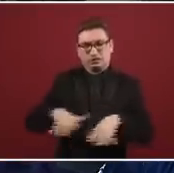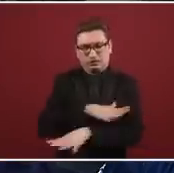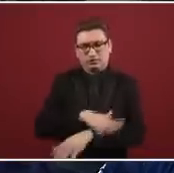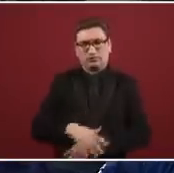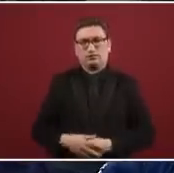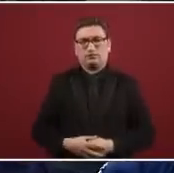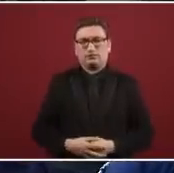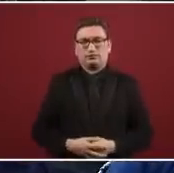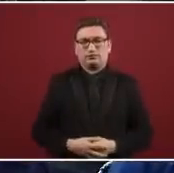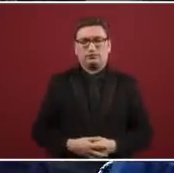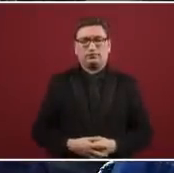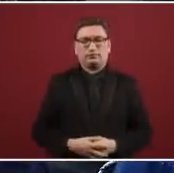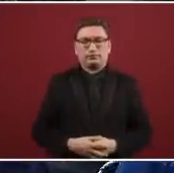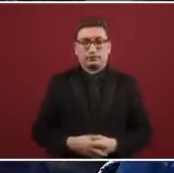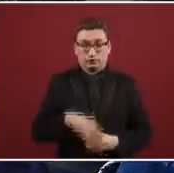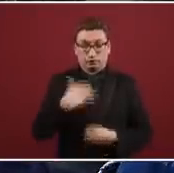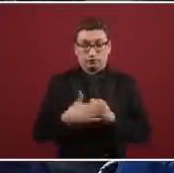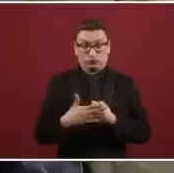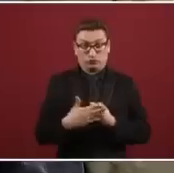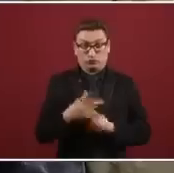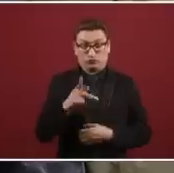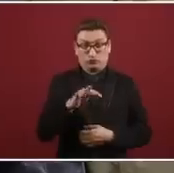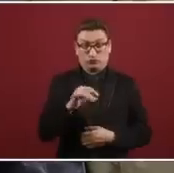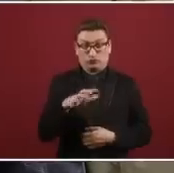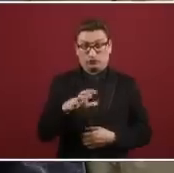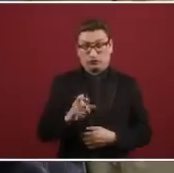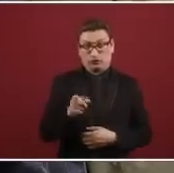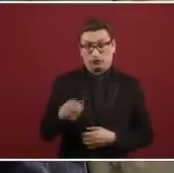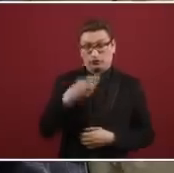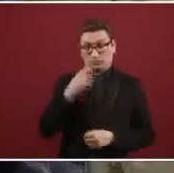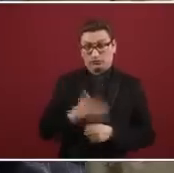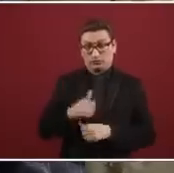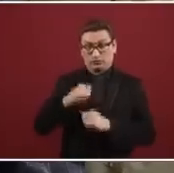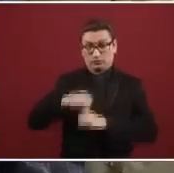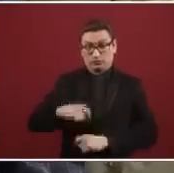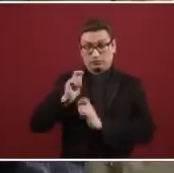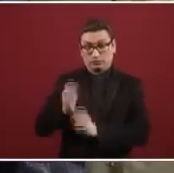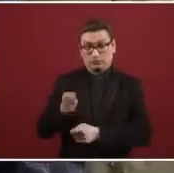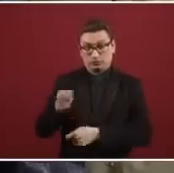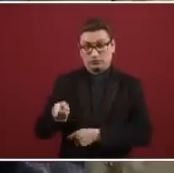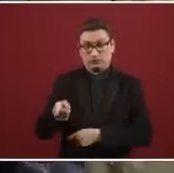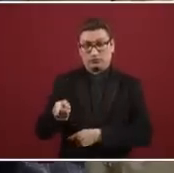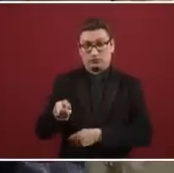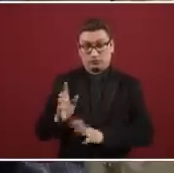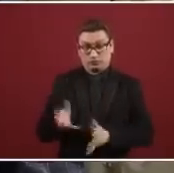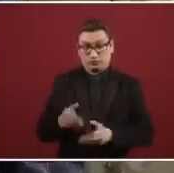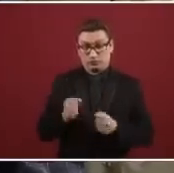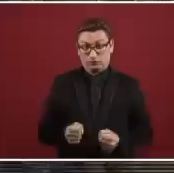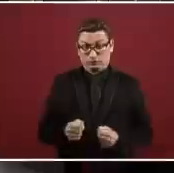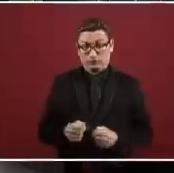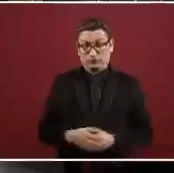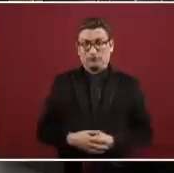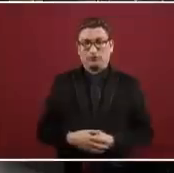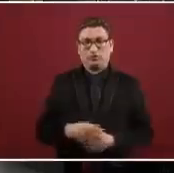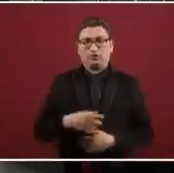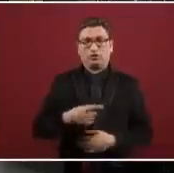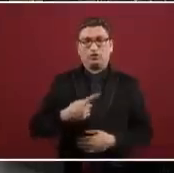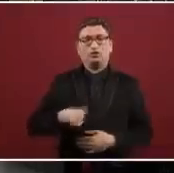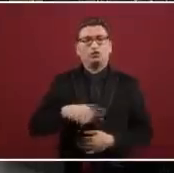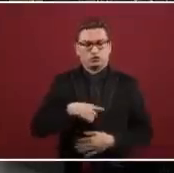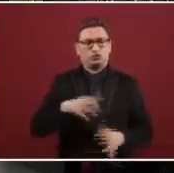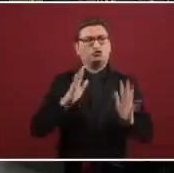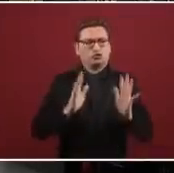Entonces, ya es un hecho que será la Profeco la institución encargada de supervisar los cilindros de gas. Ya lo hacemos nosotros